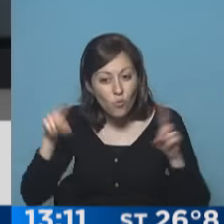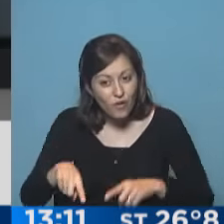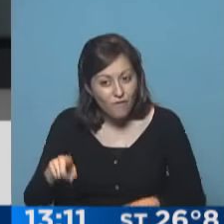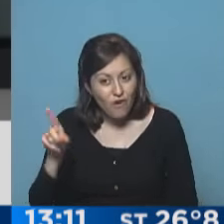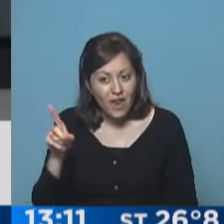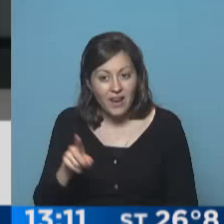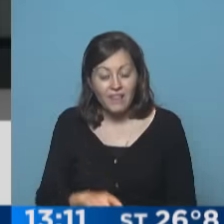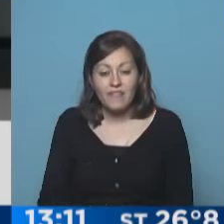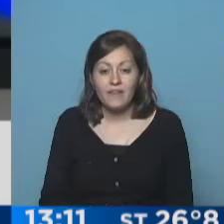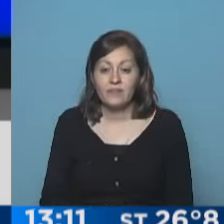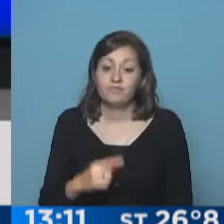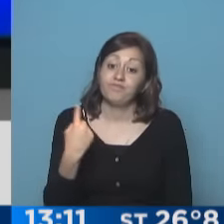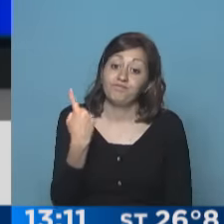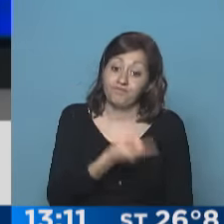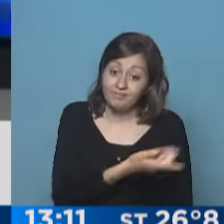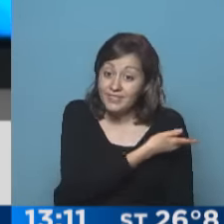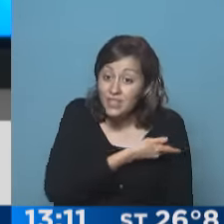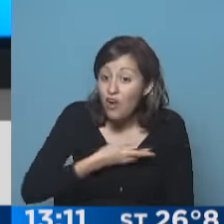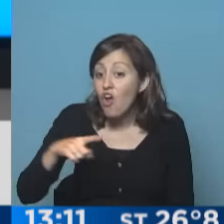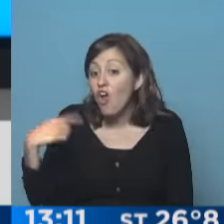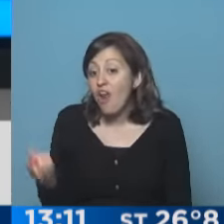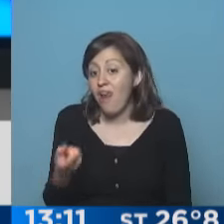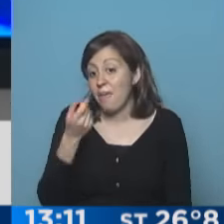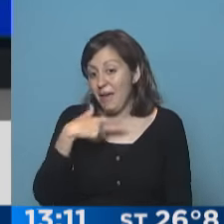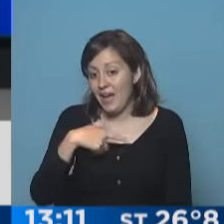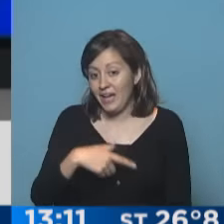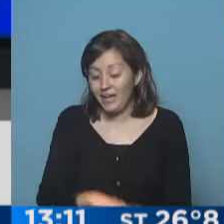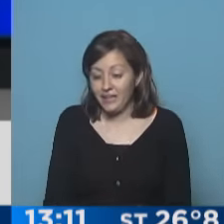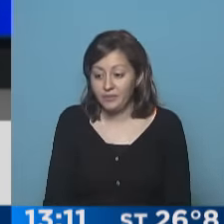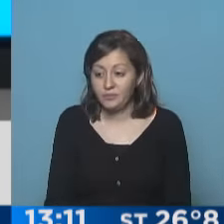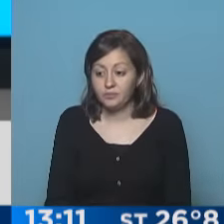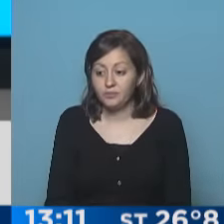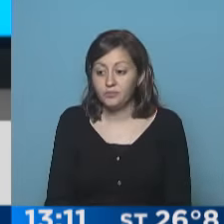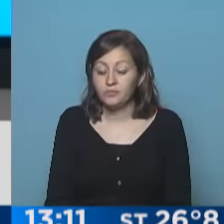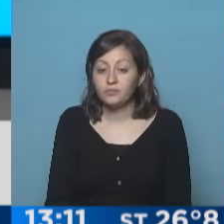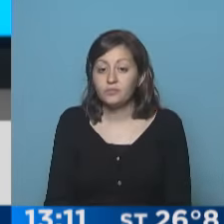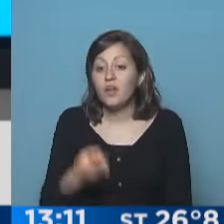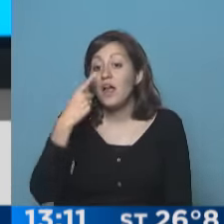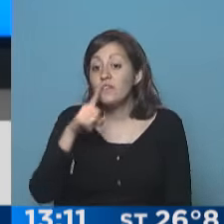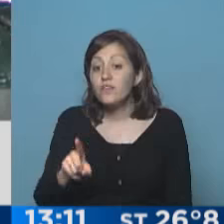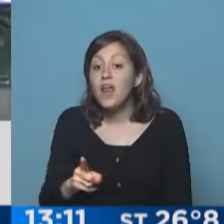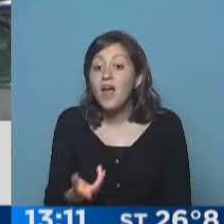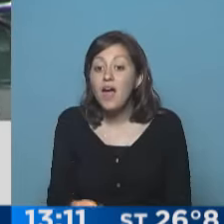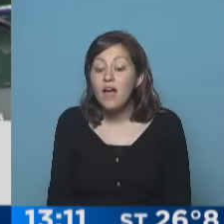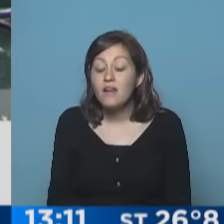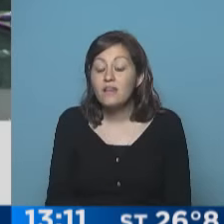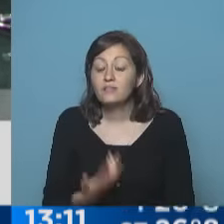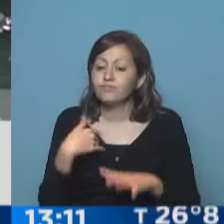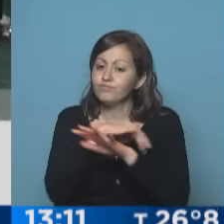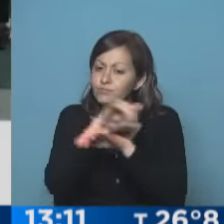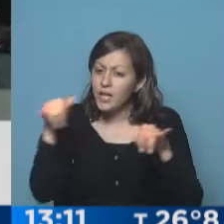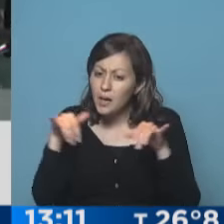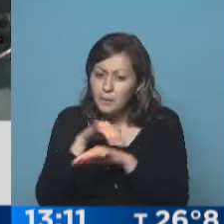el candidato Daniel cioli lo que propone el candidato Mauricio macri En definitiva eh parte de la campaña electoral